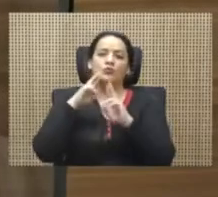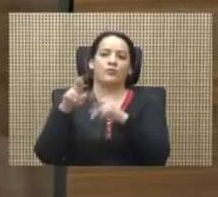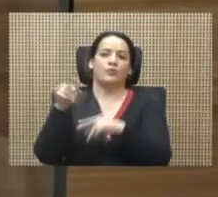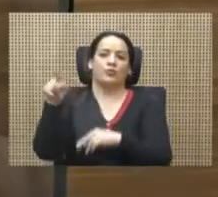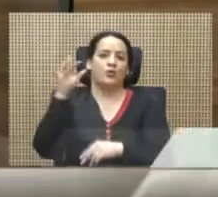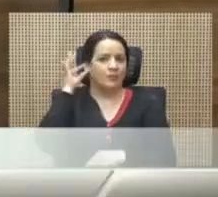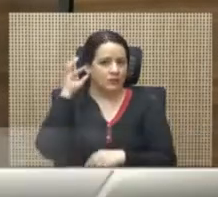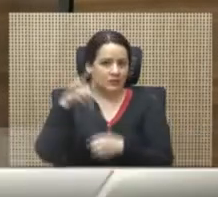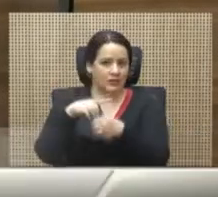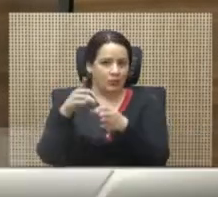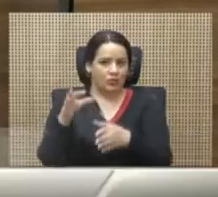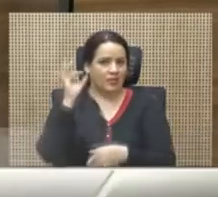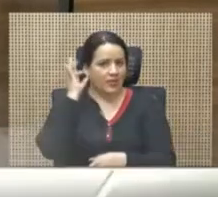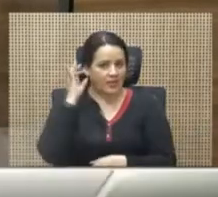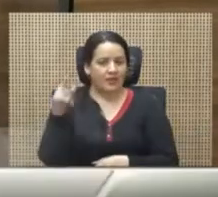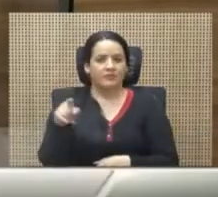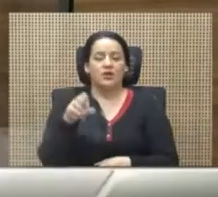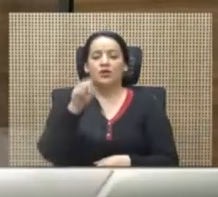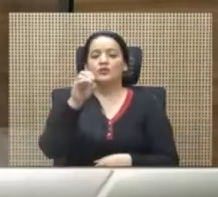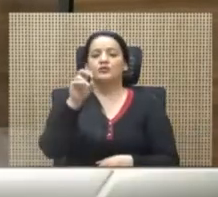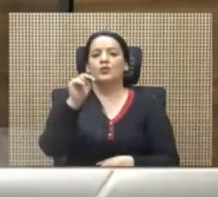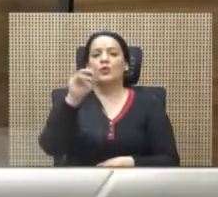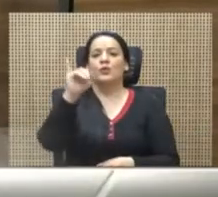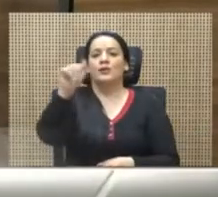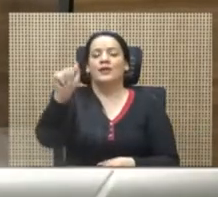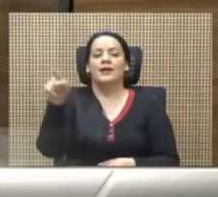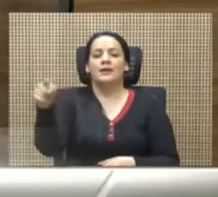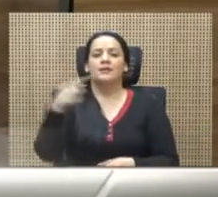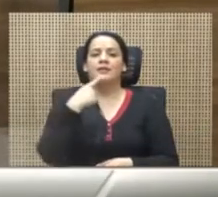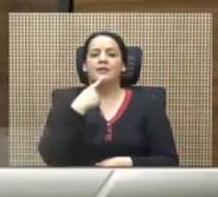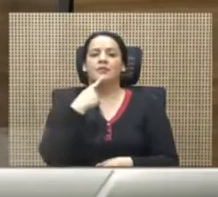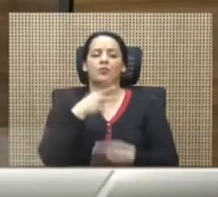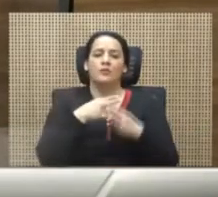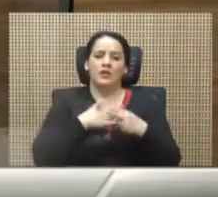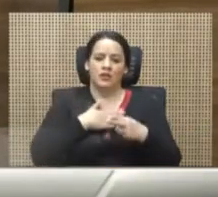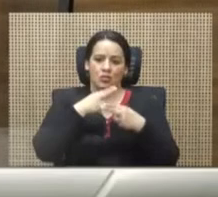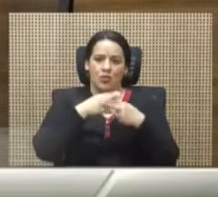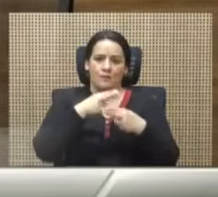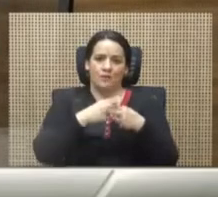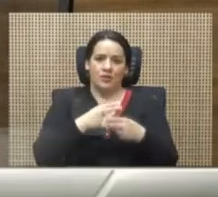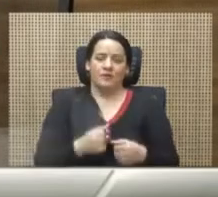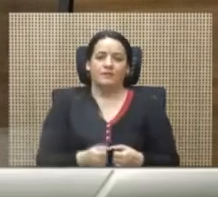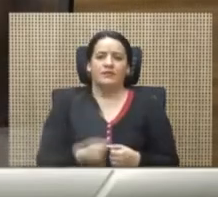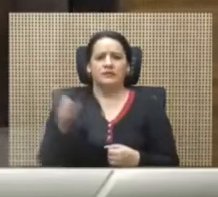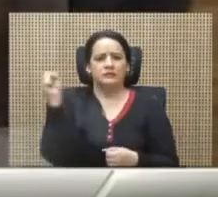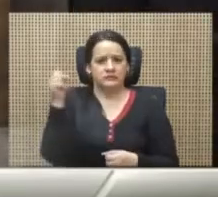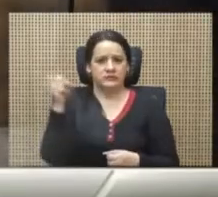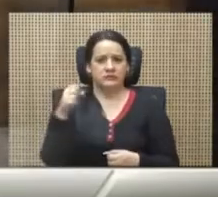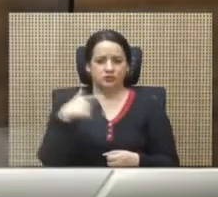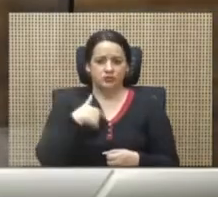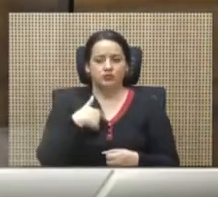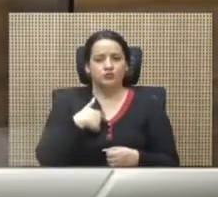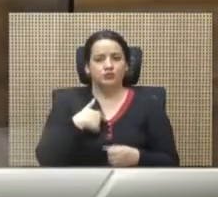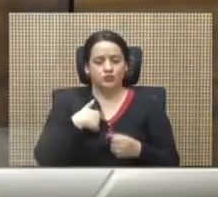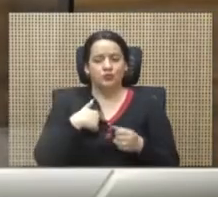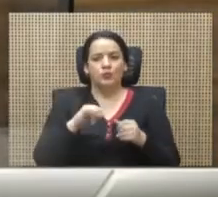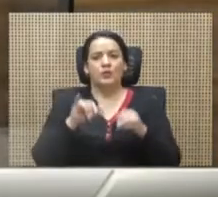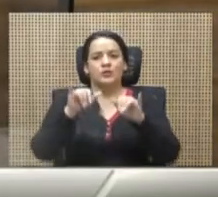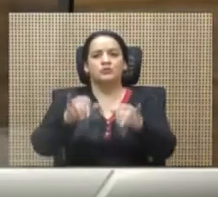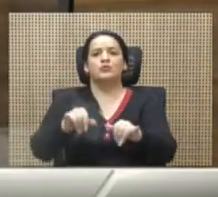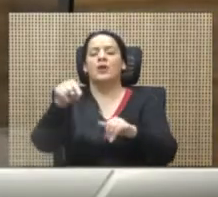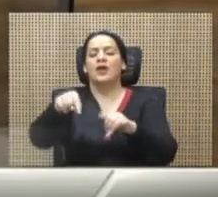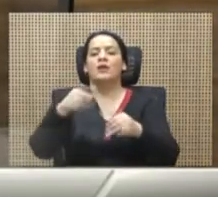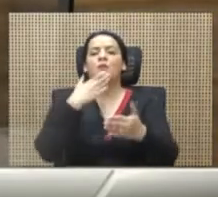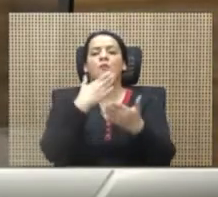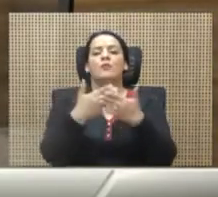La señora diputada Sonia ha mencionado mi nombre. Sí, yo estuve ahí, en Buenos